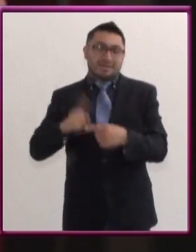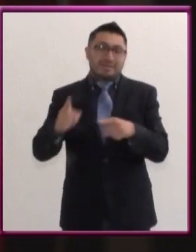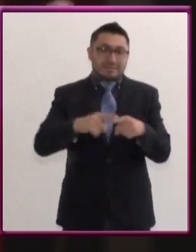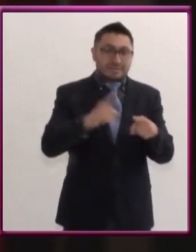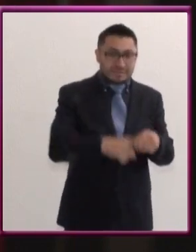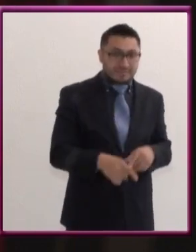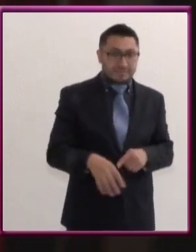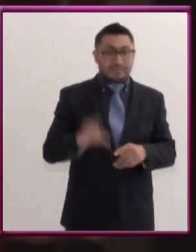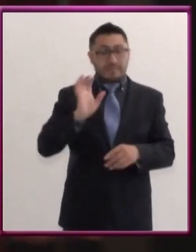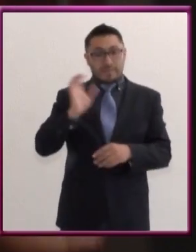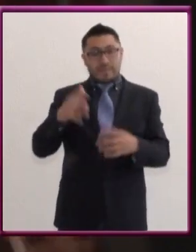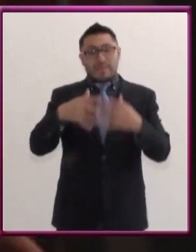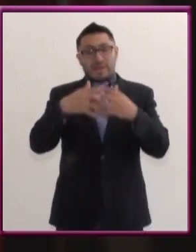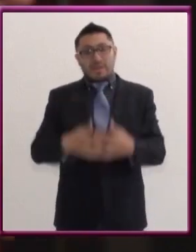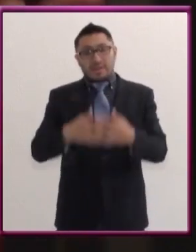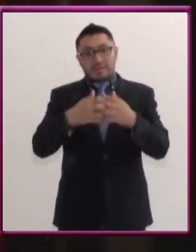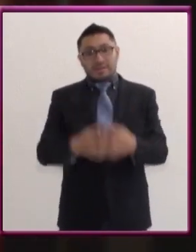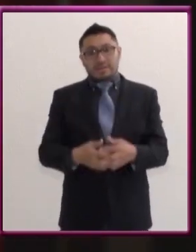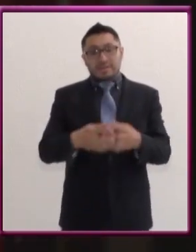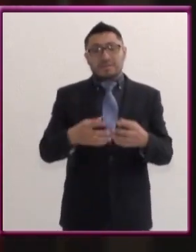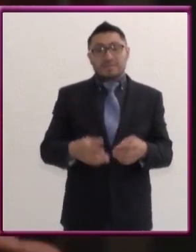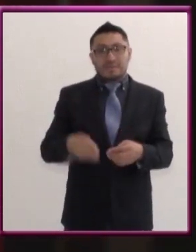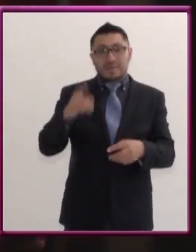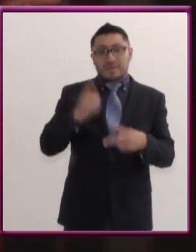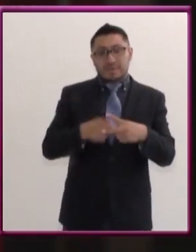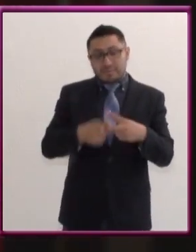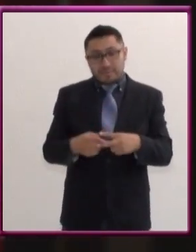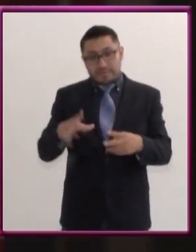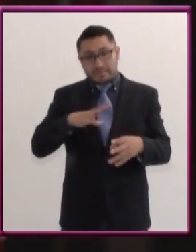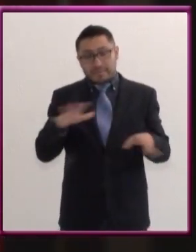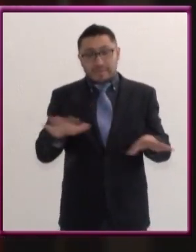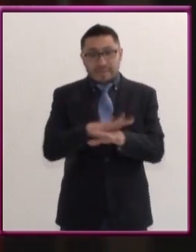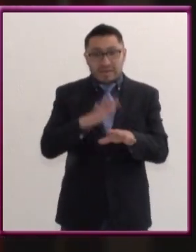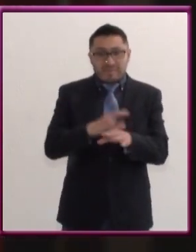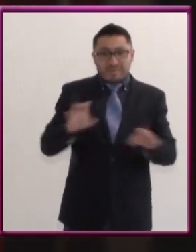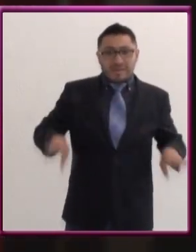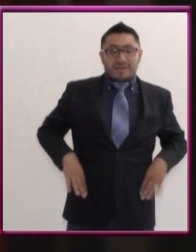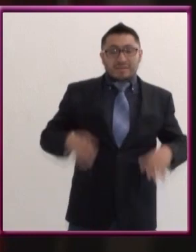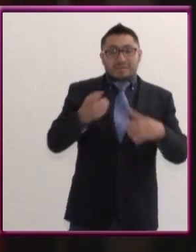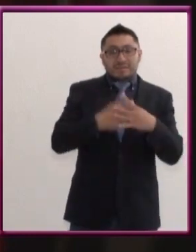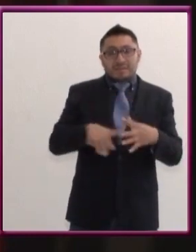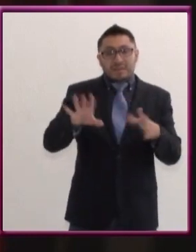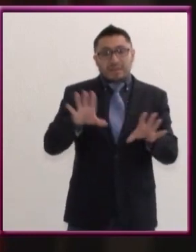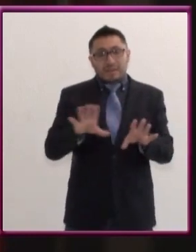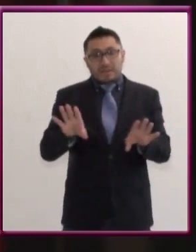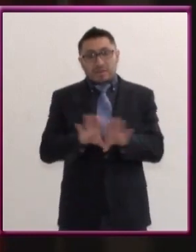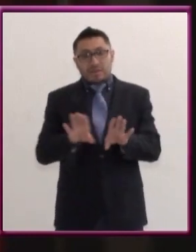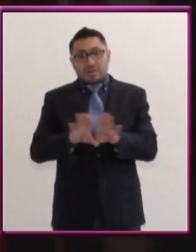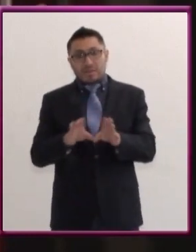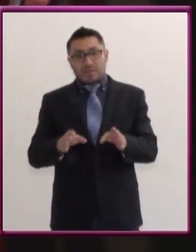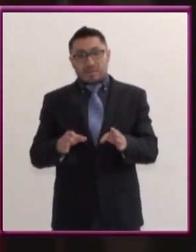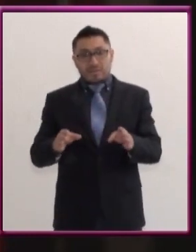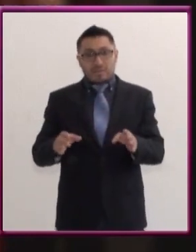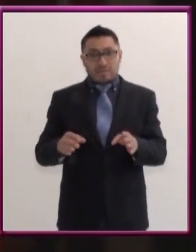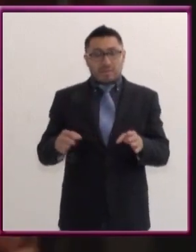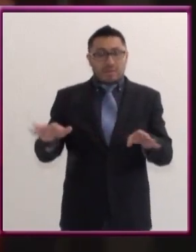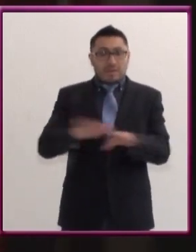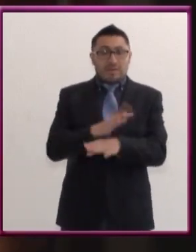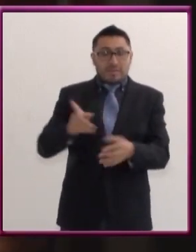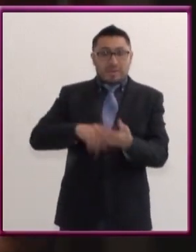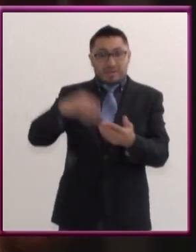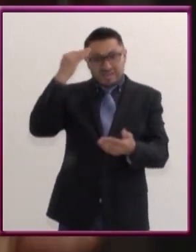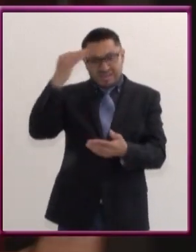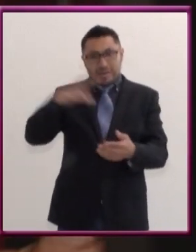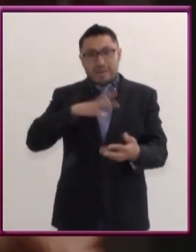hablamos de sistemas dinámicos matemáticos y perturbamos un poco las condiciones iniciales, ¿no? Y vemos cómo evoluciona en el tiempo, ¿a esto